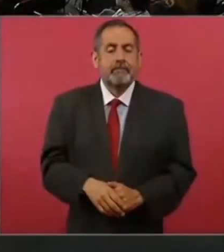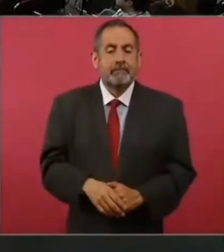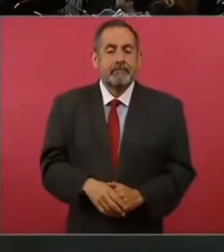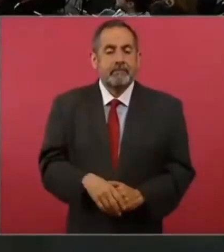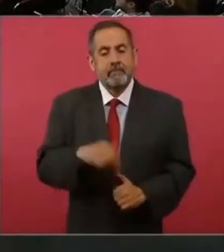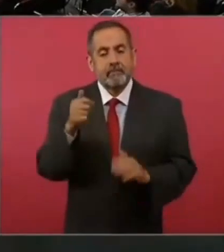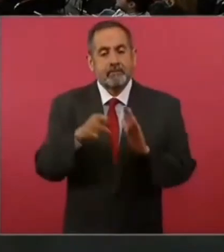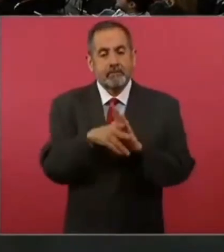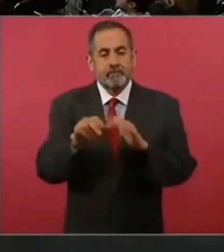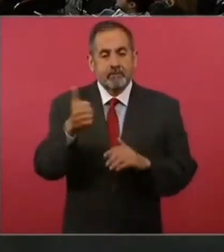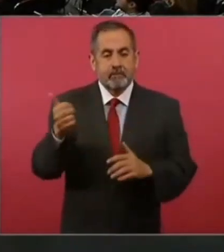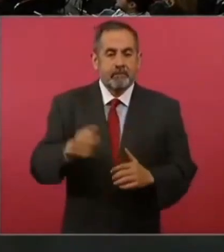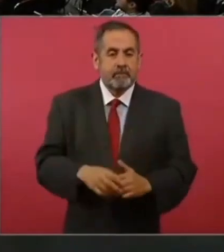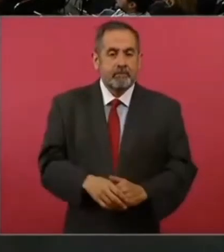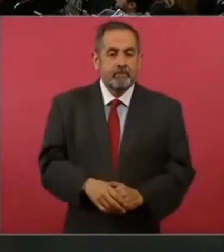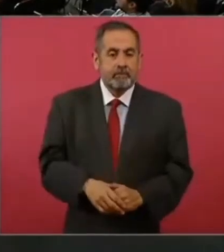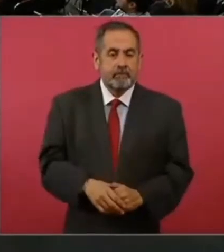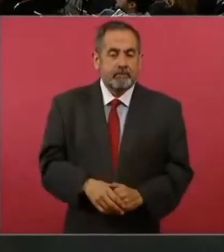Otro periódico,